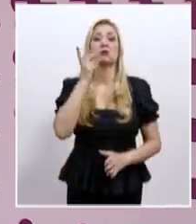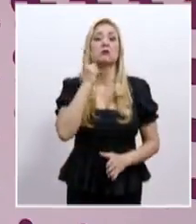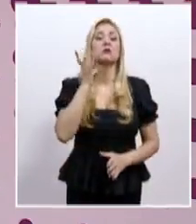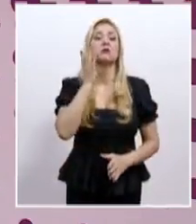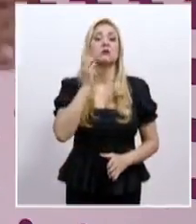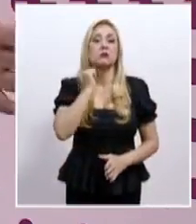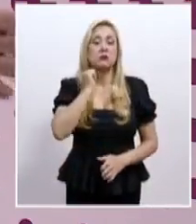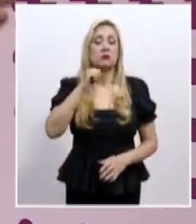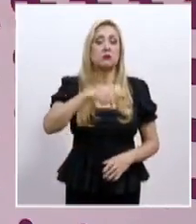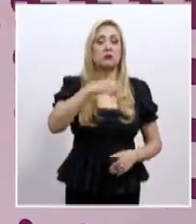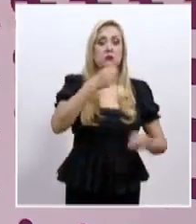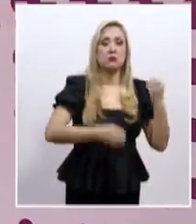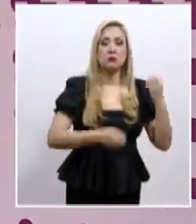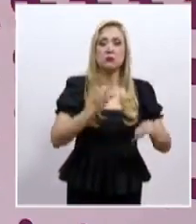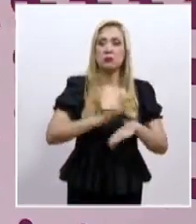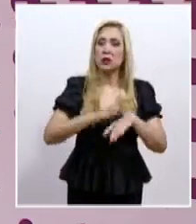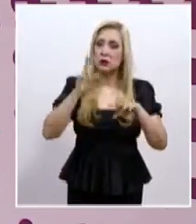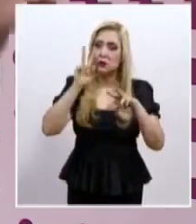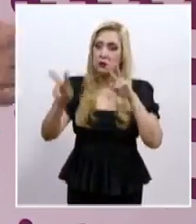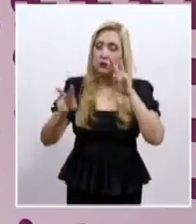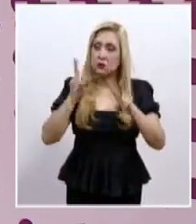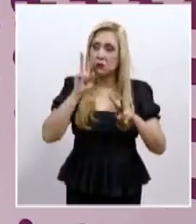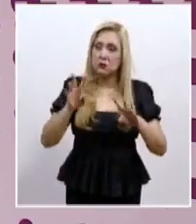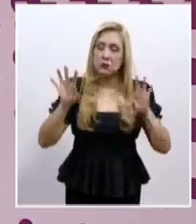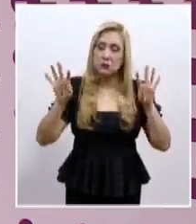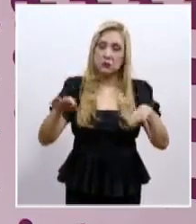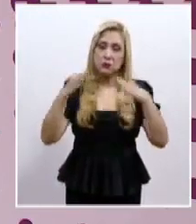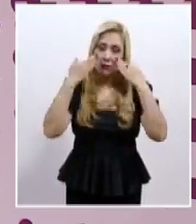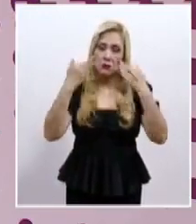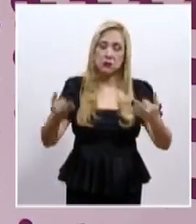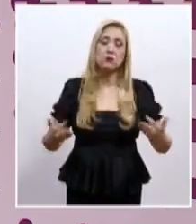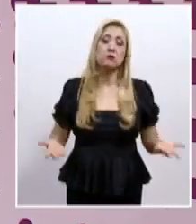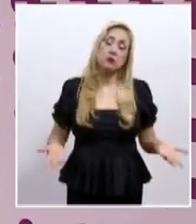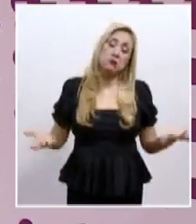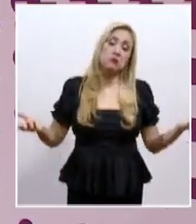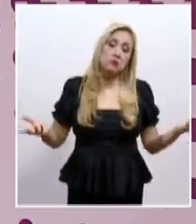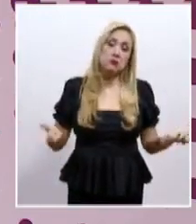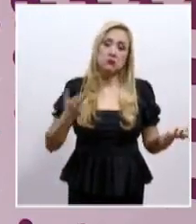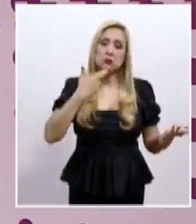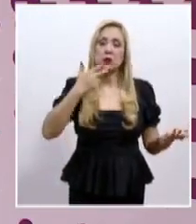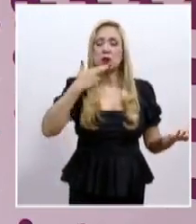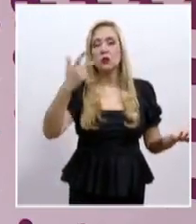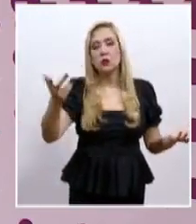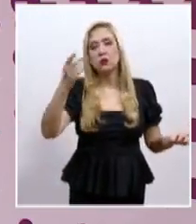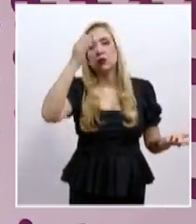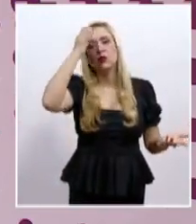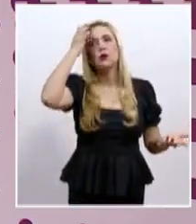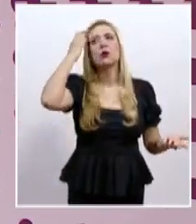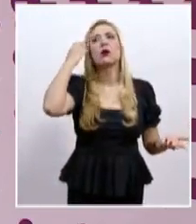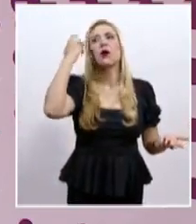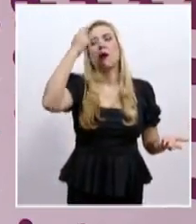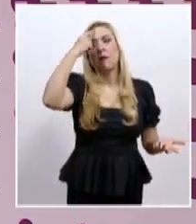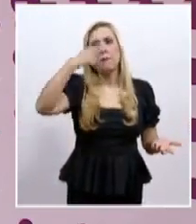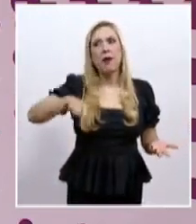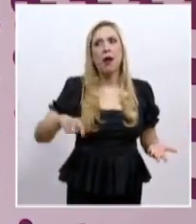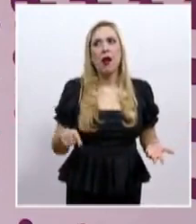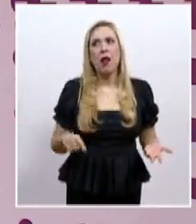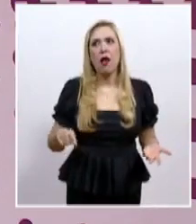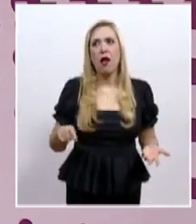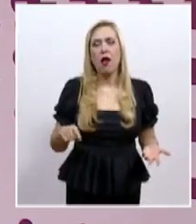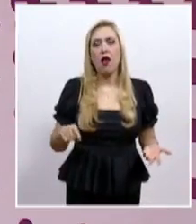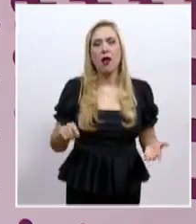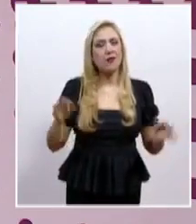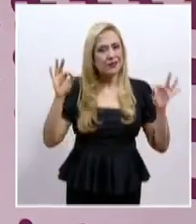tenido mayor presencia de tribunales, de mejores instalaciones, etcétera, porque para dotar